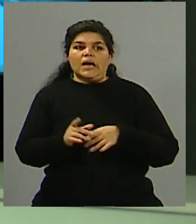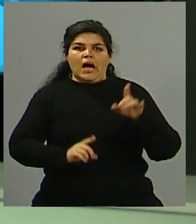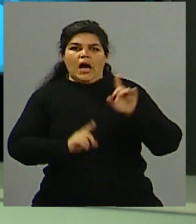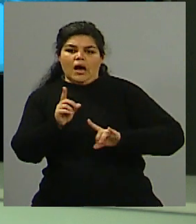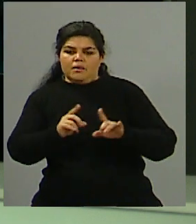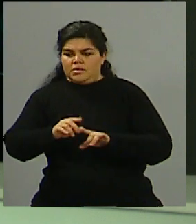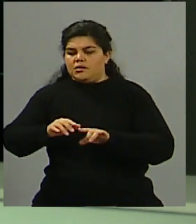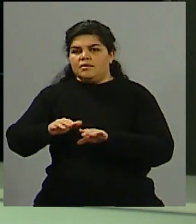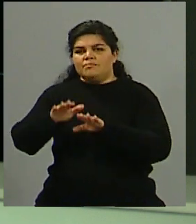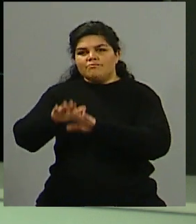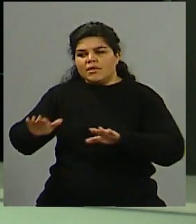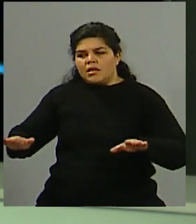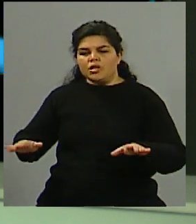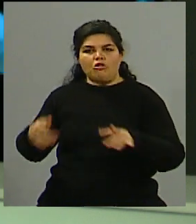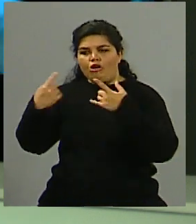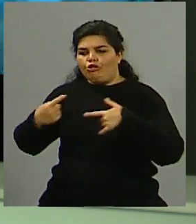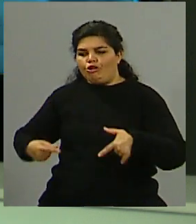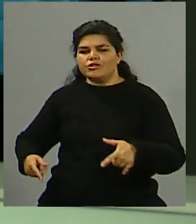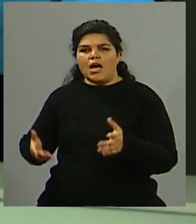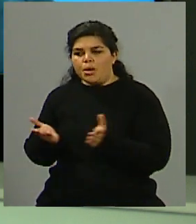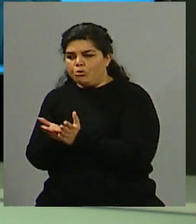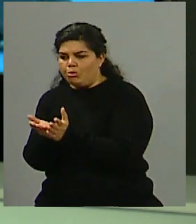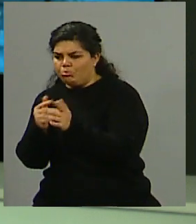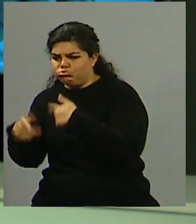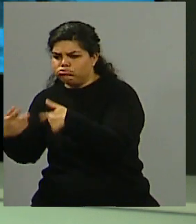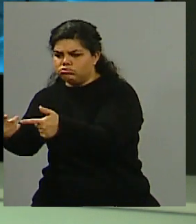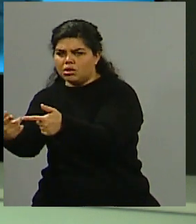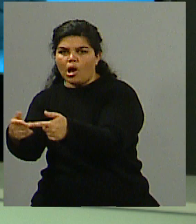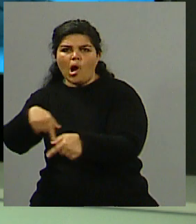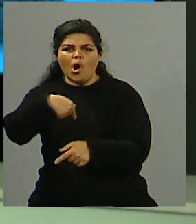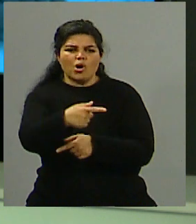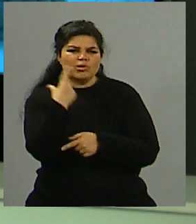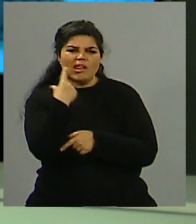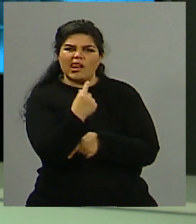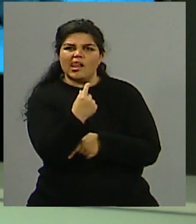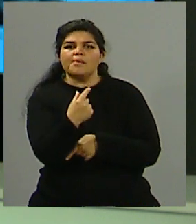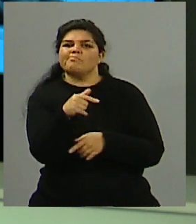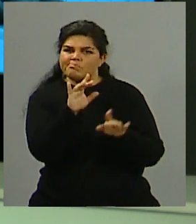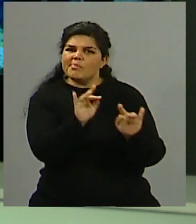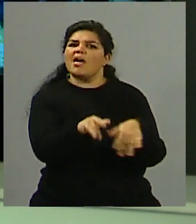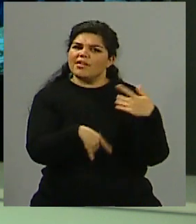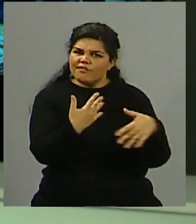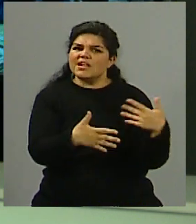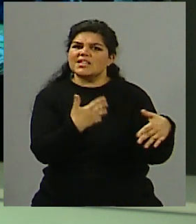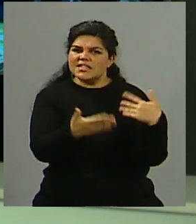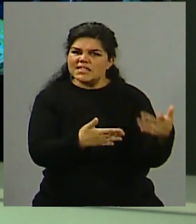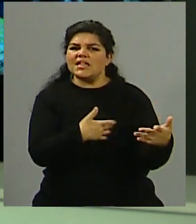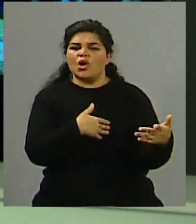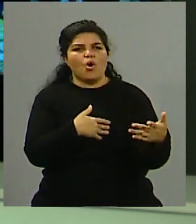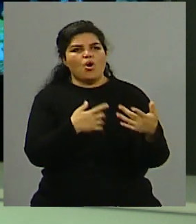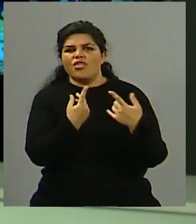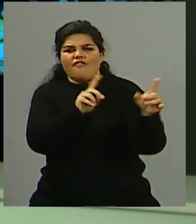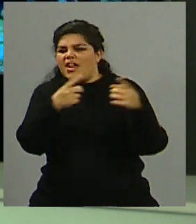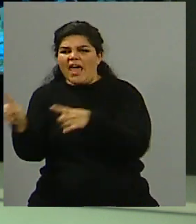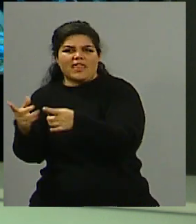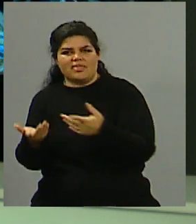respecto a otro, de unas características respecto a otros, pero después también sirvió como para equiparar la